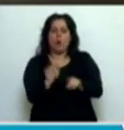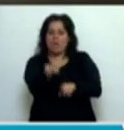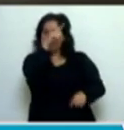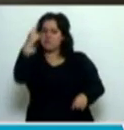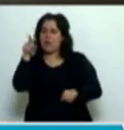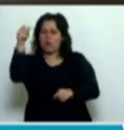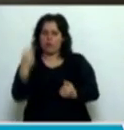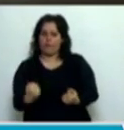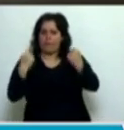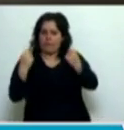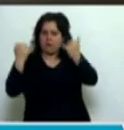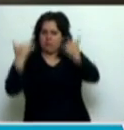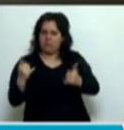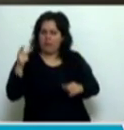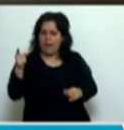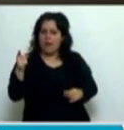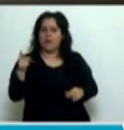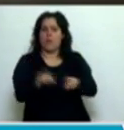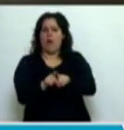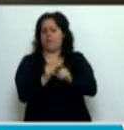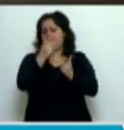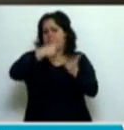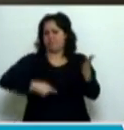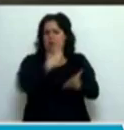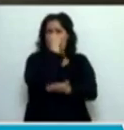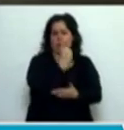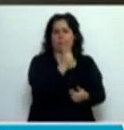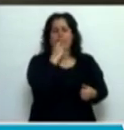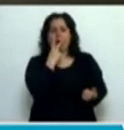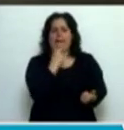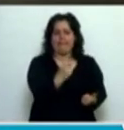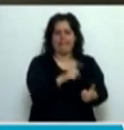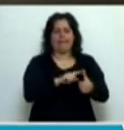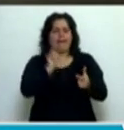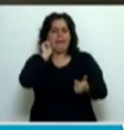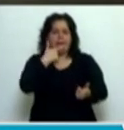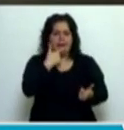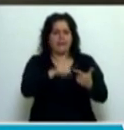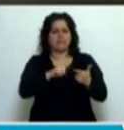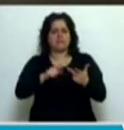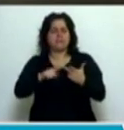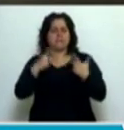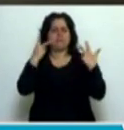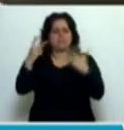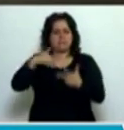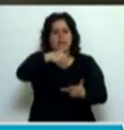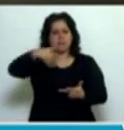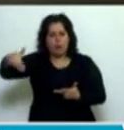Estado muy fuerte en varios rubros de la economía: energía, gas, transporte,